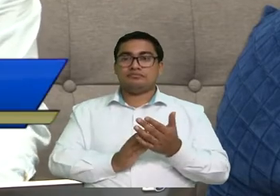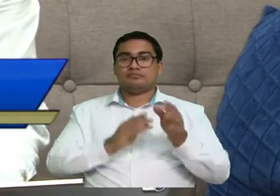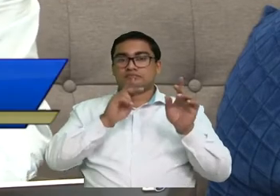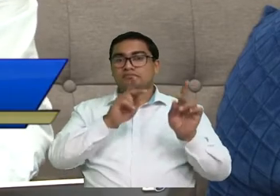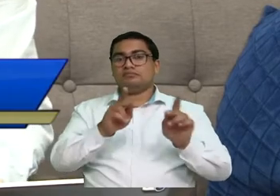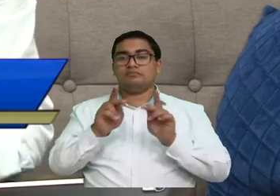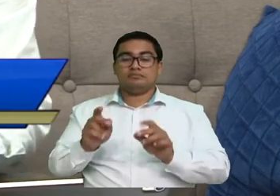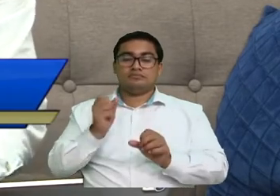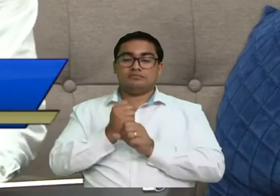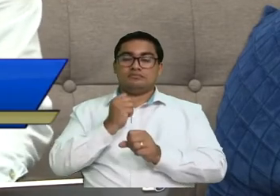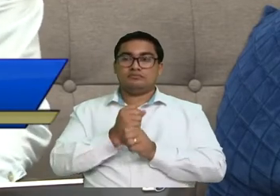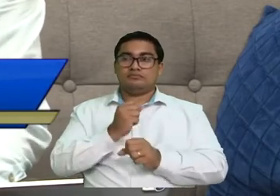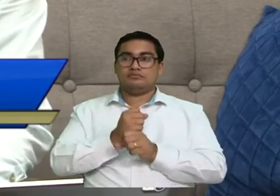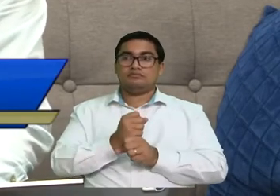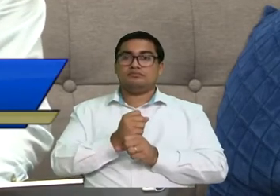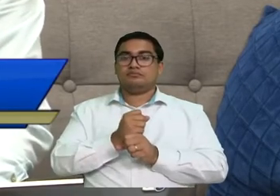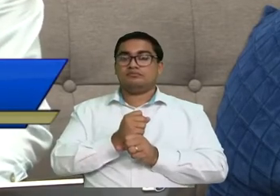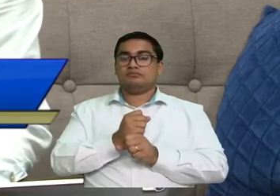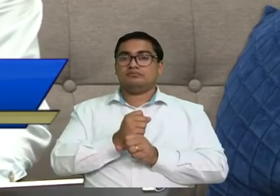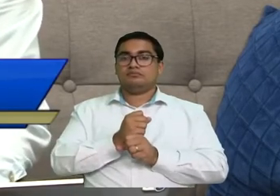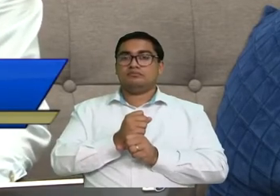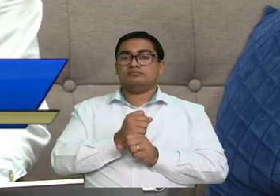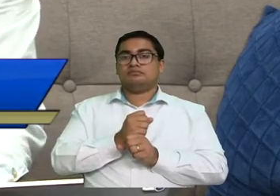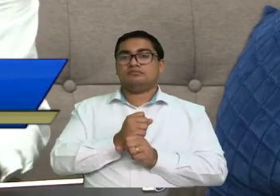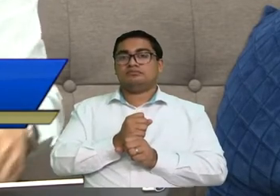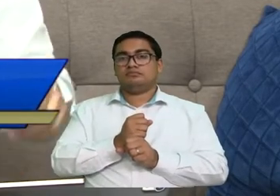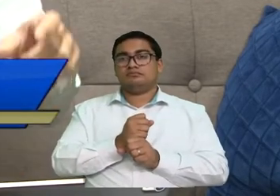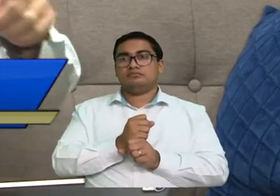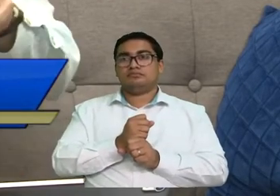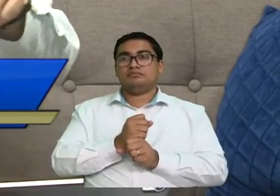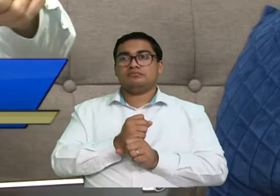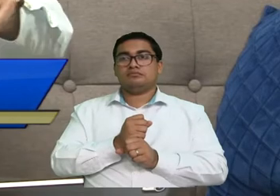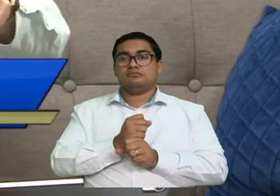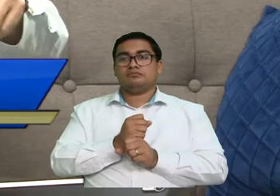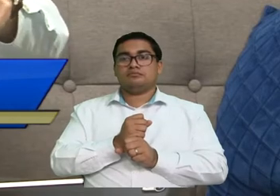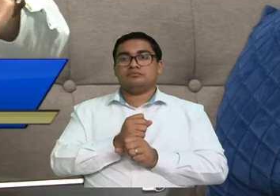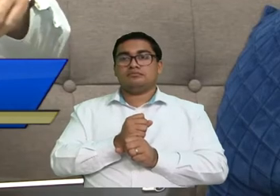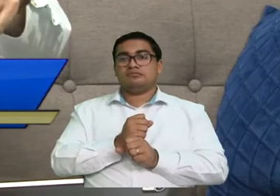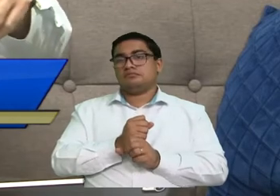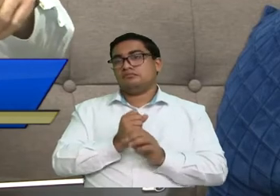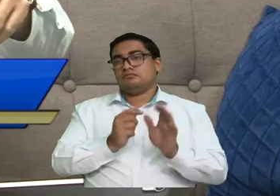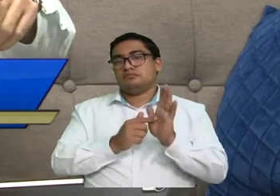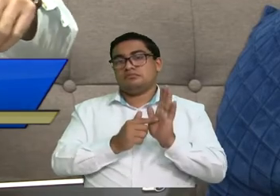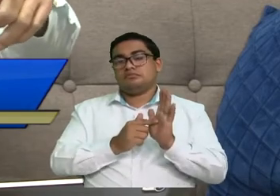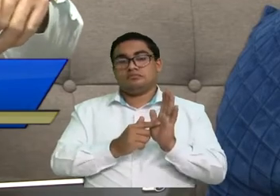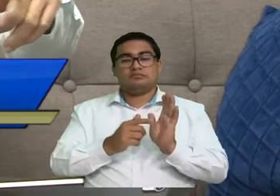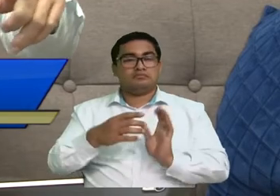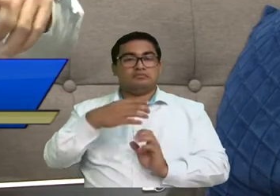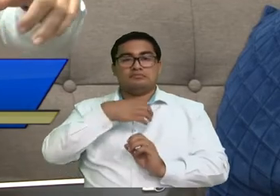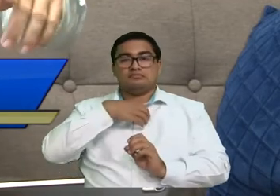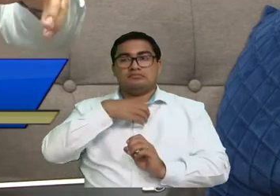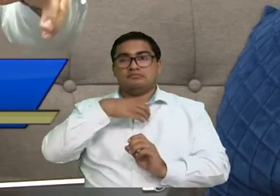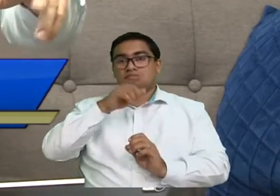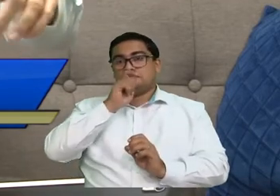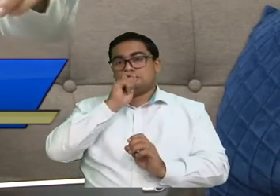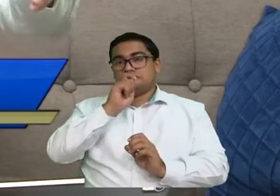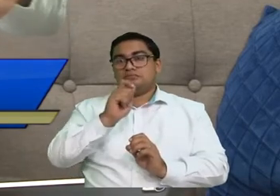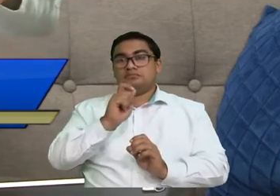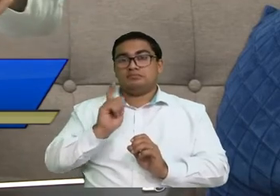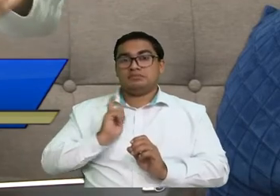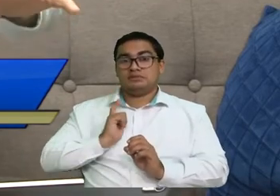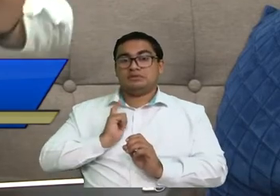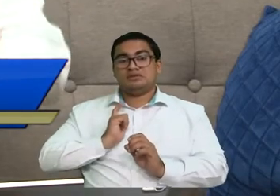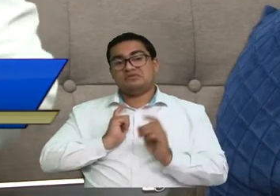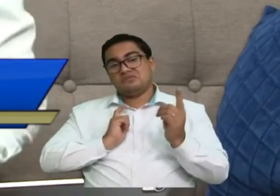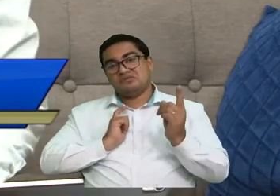productores, protagonistas, que como pescadores optaron, tenían una